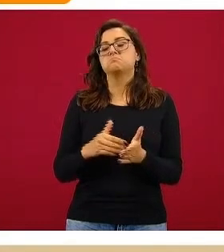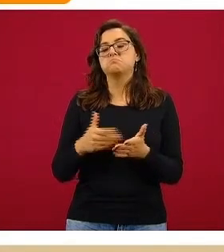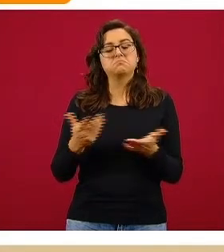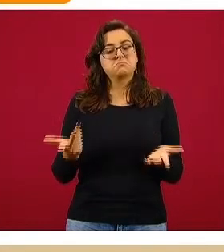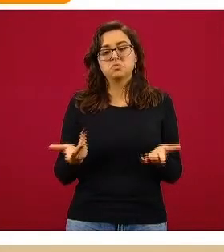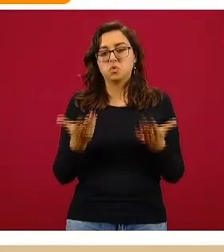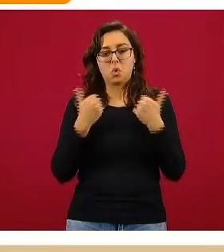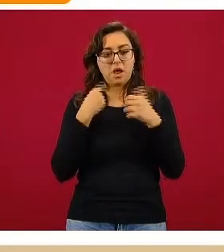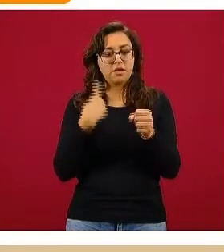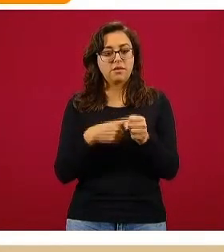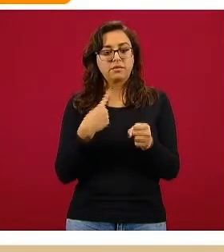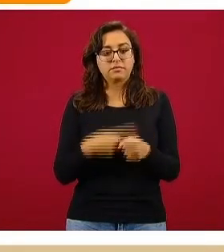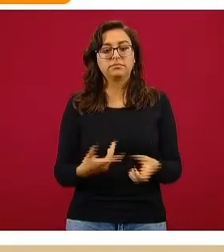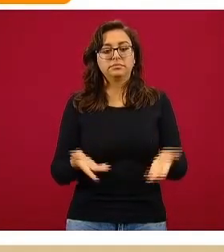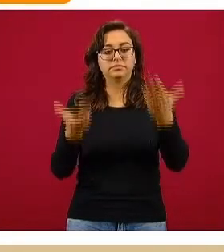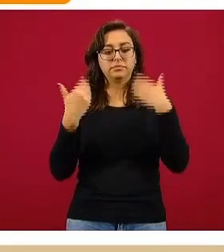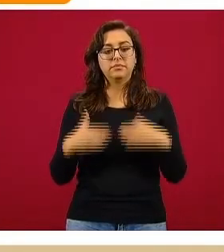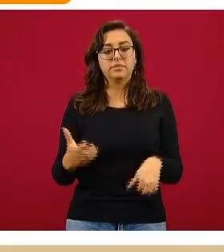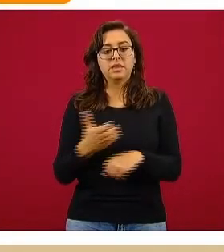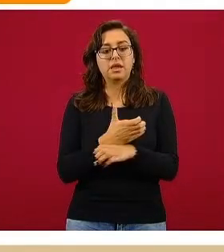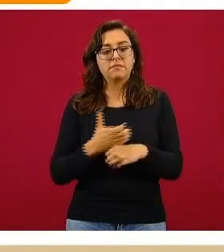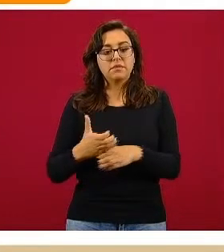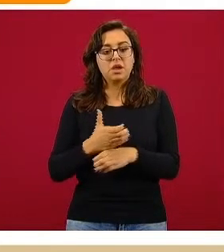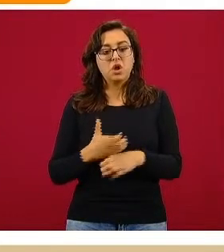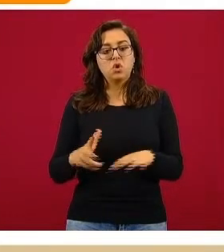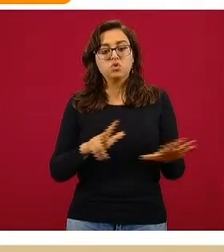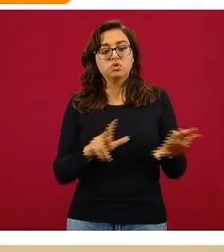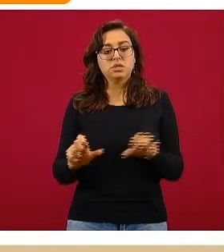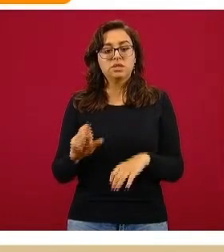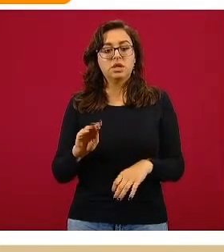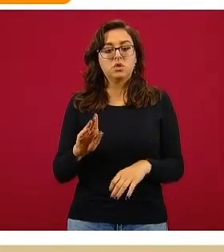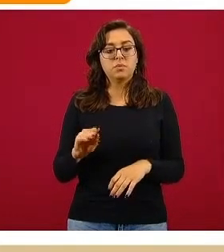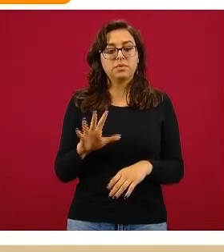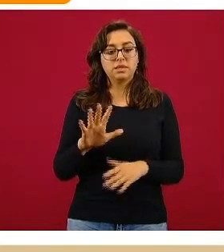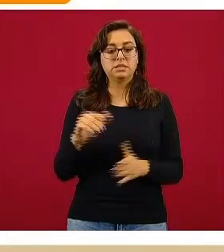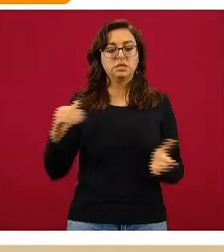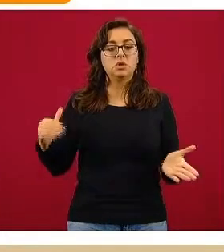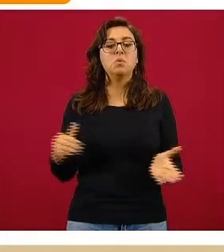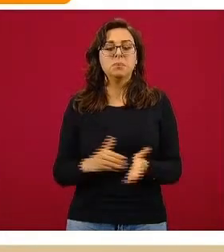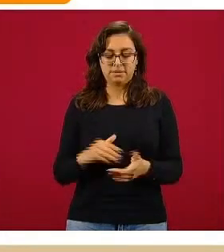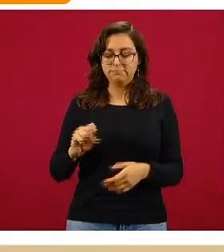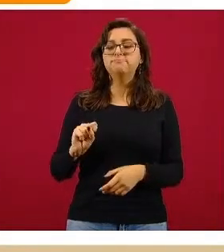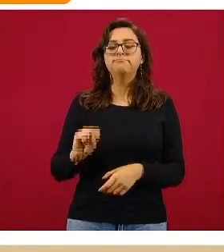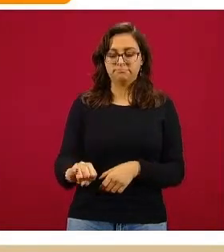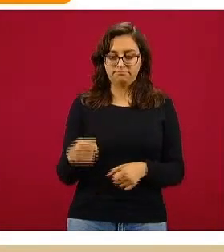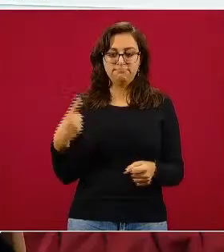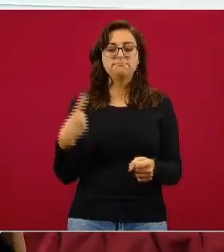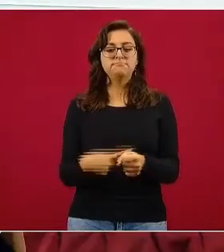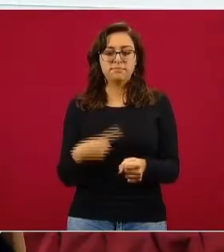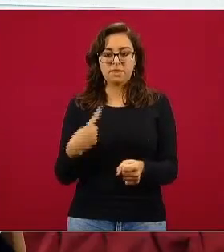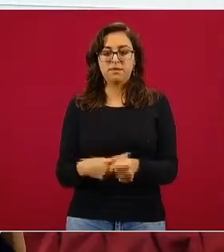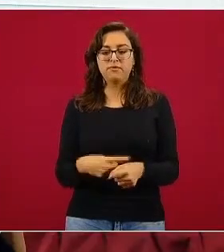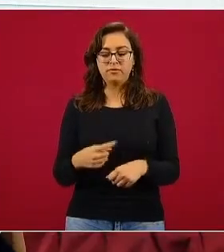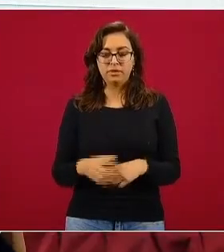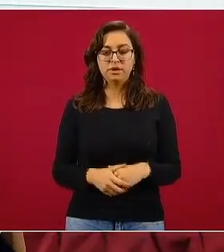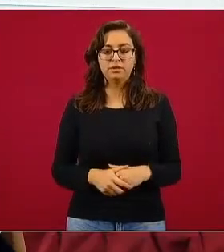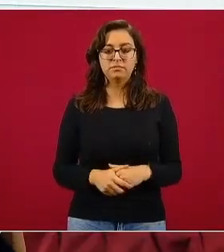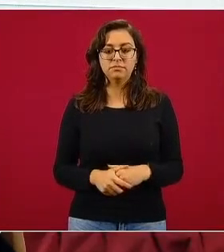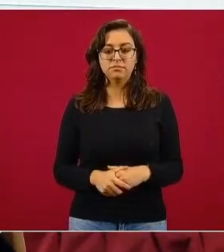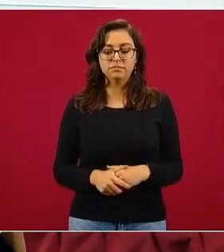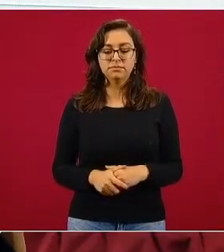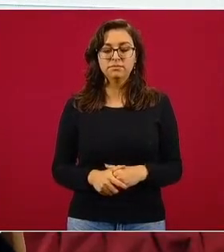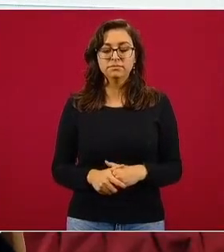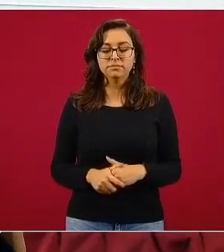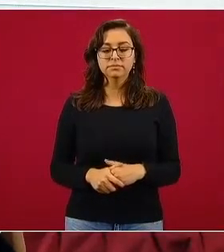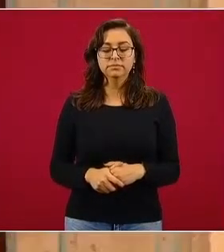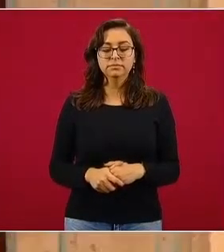de 895.000 personas, que son las que han sido ya clasificadas como los casos confirmados de